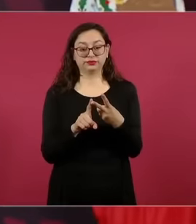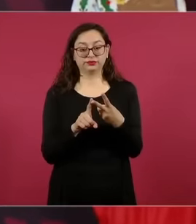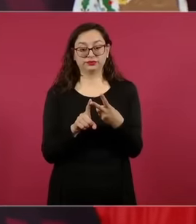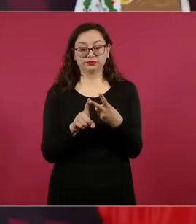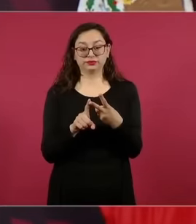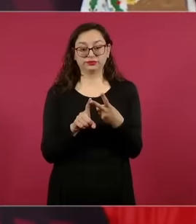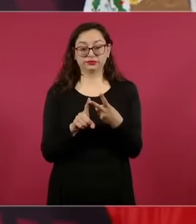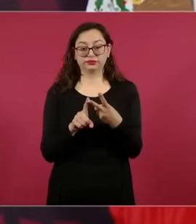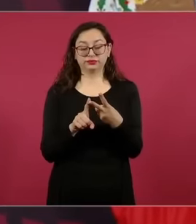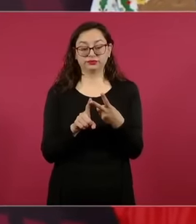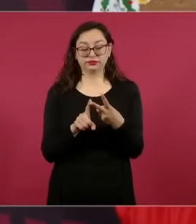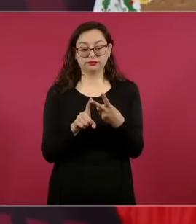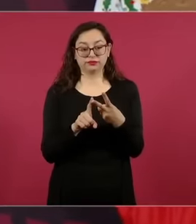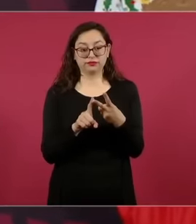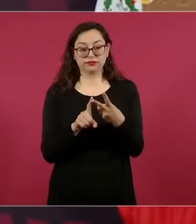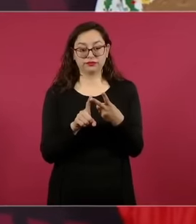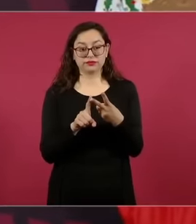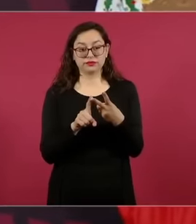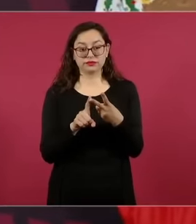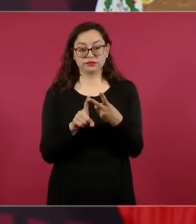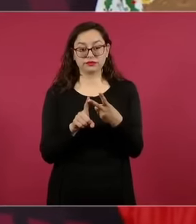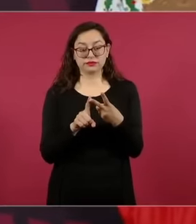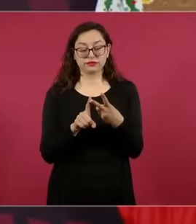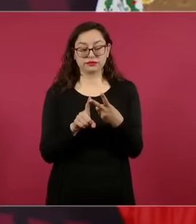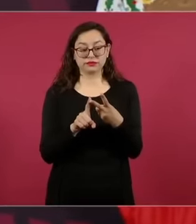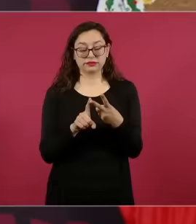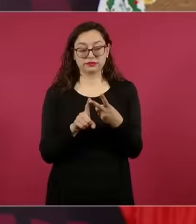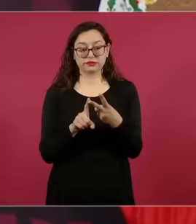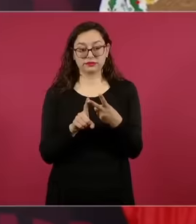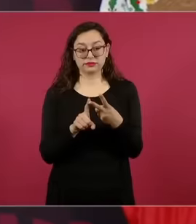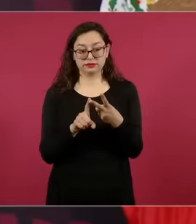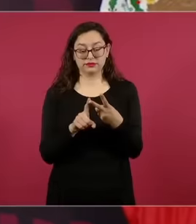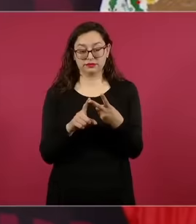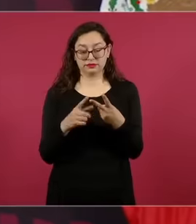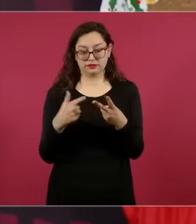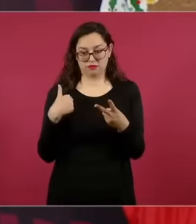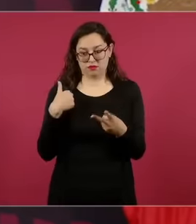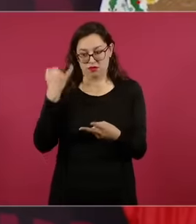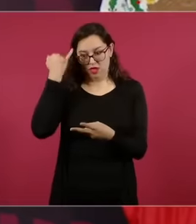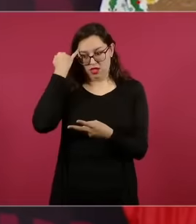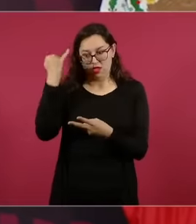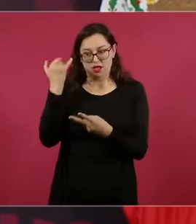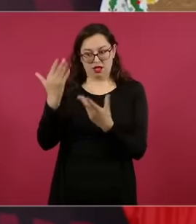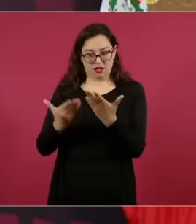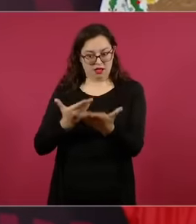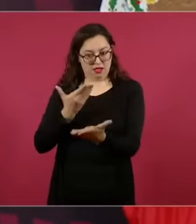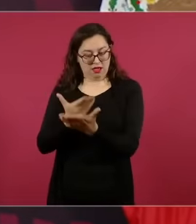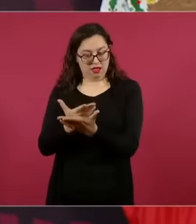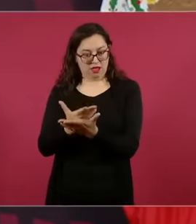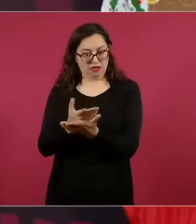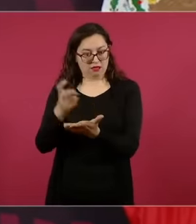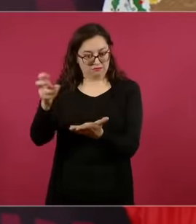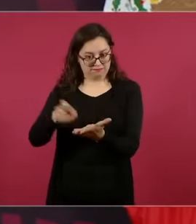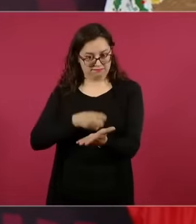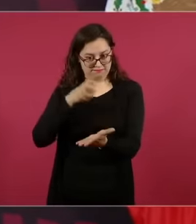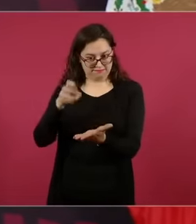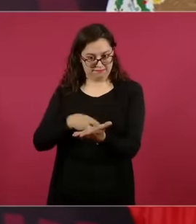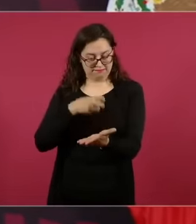envió, la iniciativa de reforma que envié, para